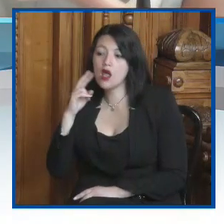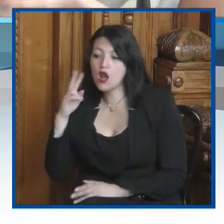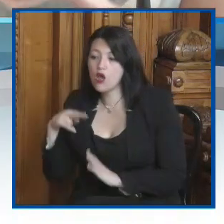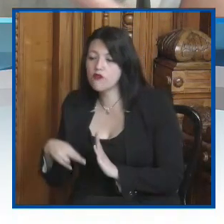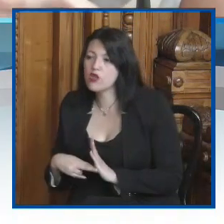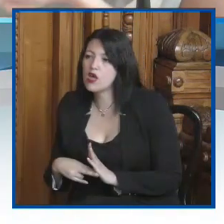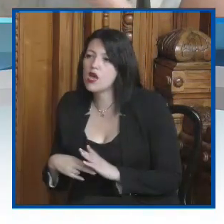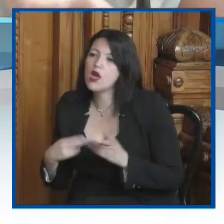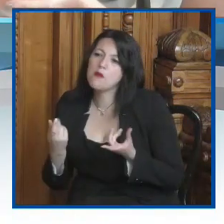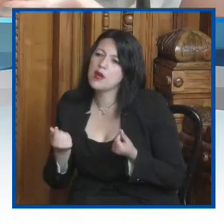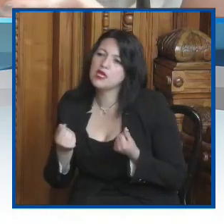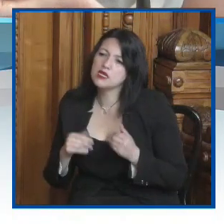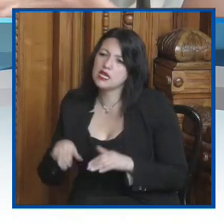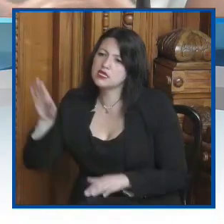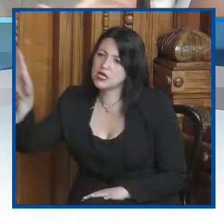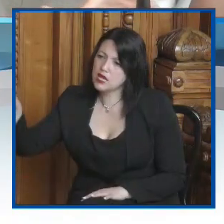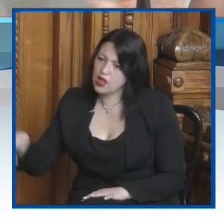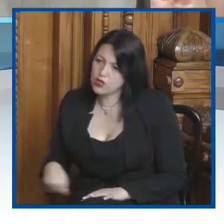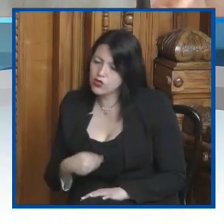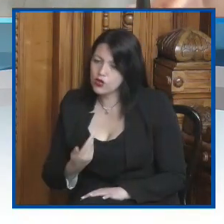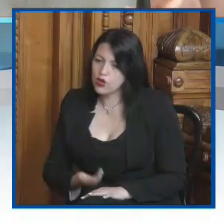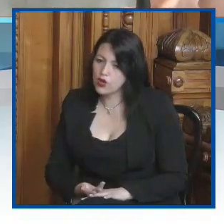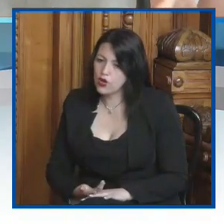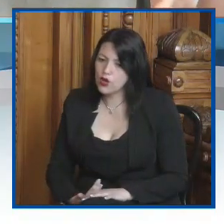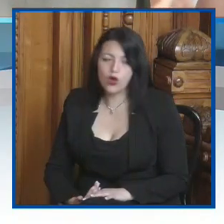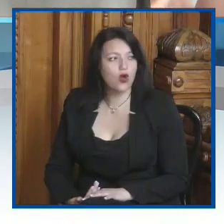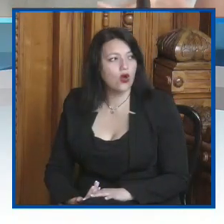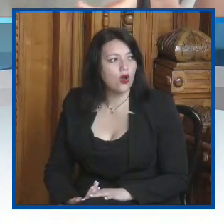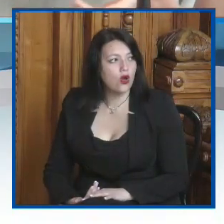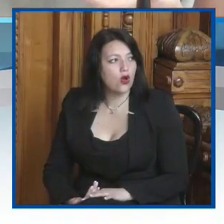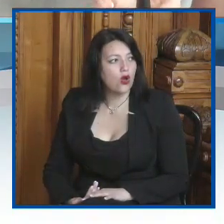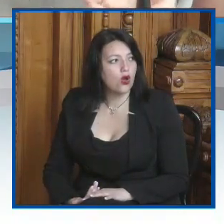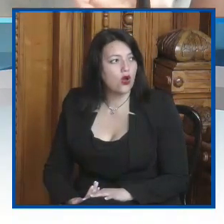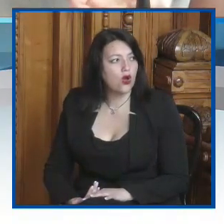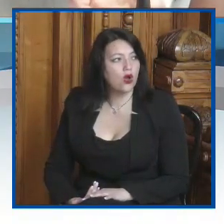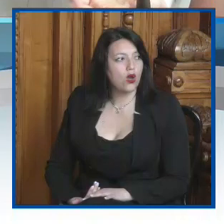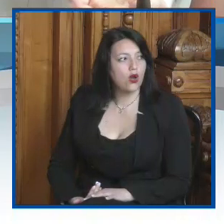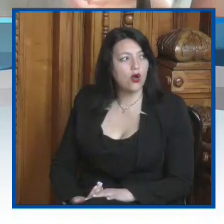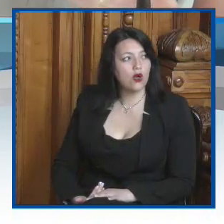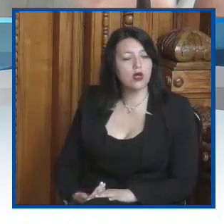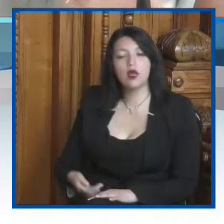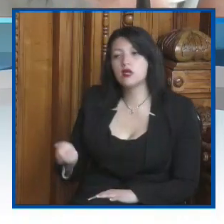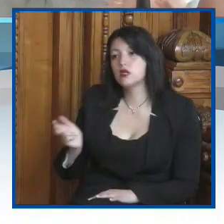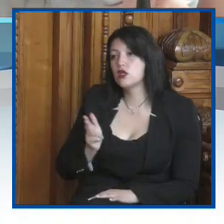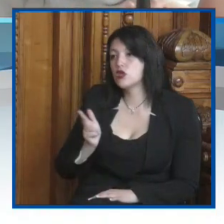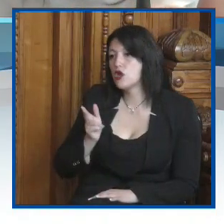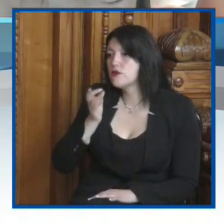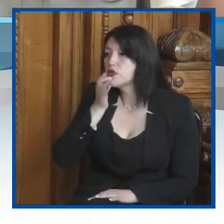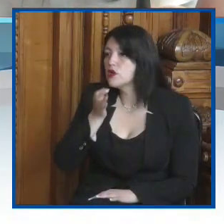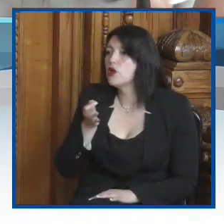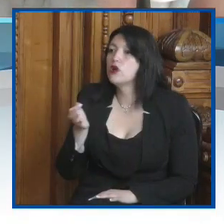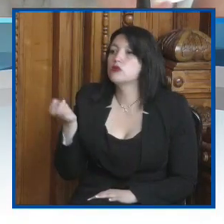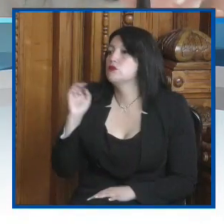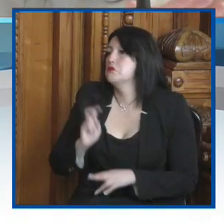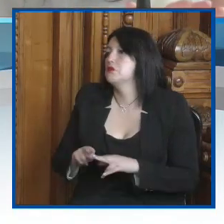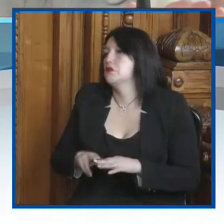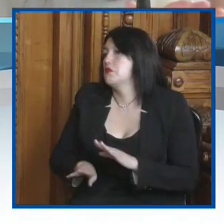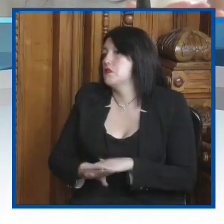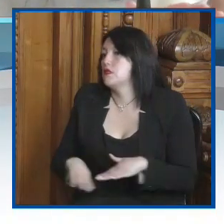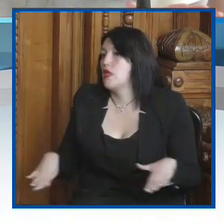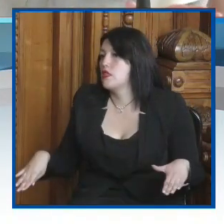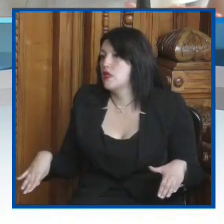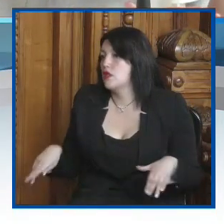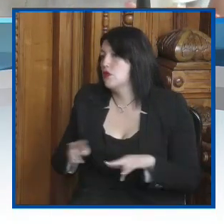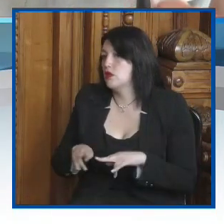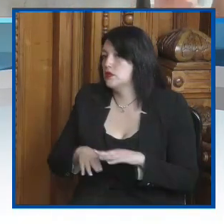dijo, me parece que te están citando. Y el señor le dijo, no, pero si la policía me dijo que yo no tengo que hacer nada, no tengo que ir a ningún